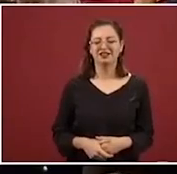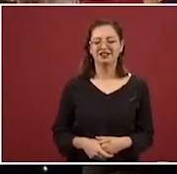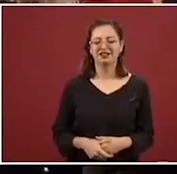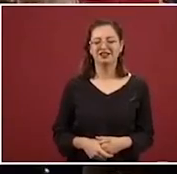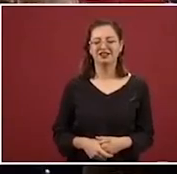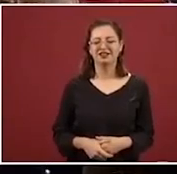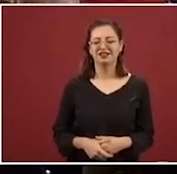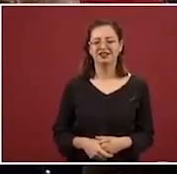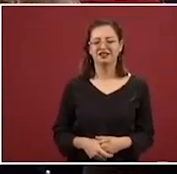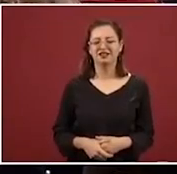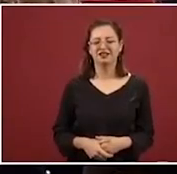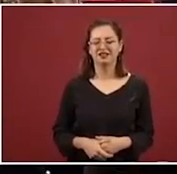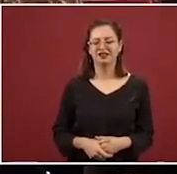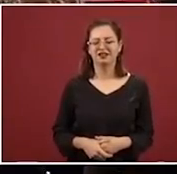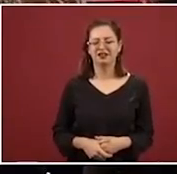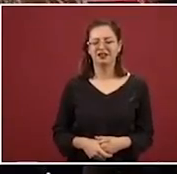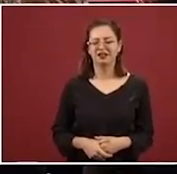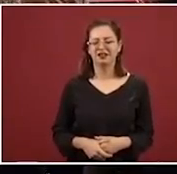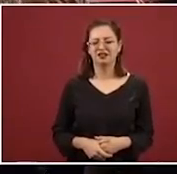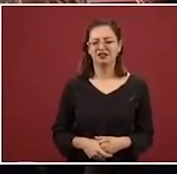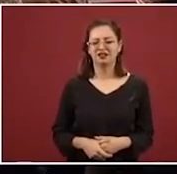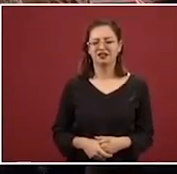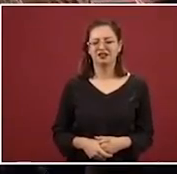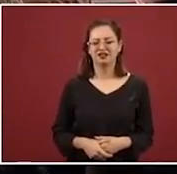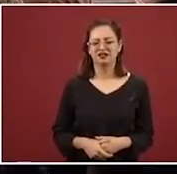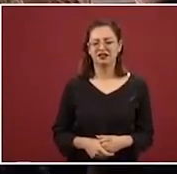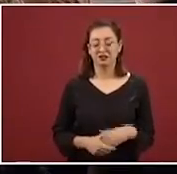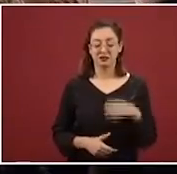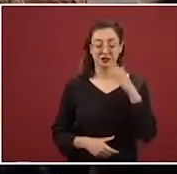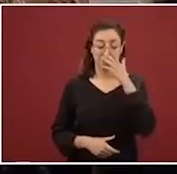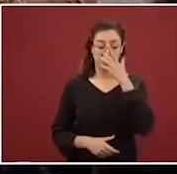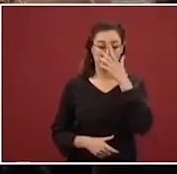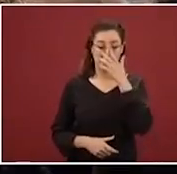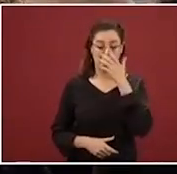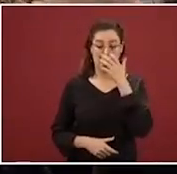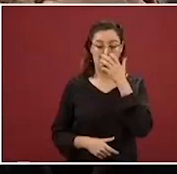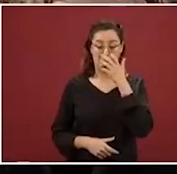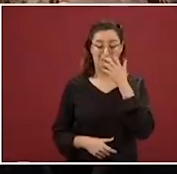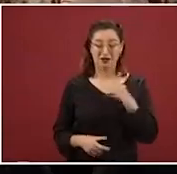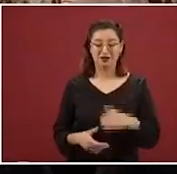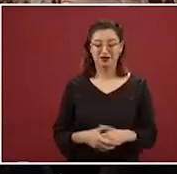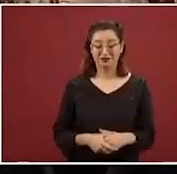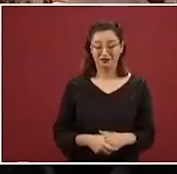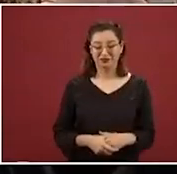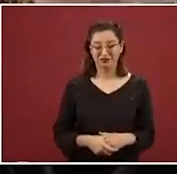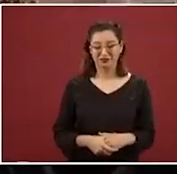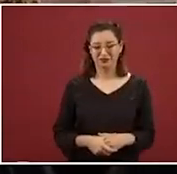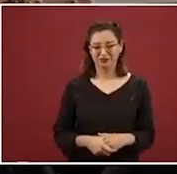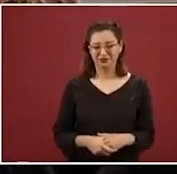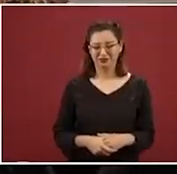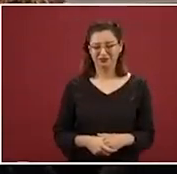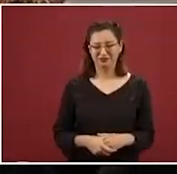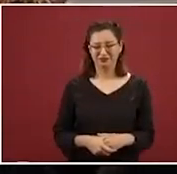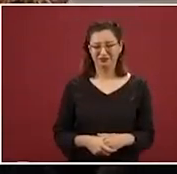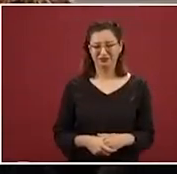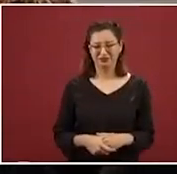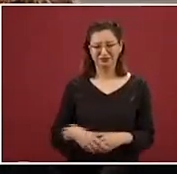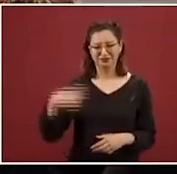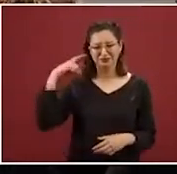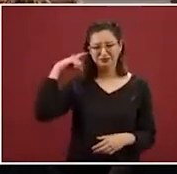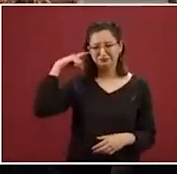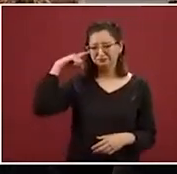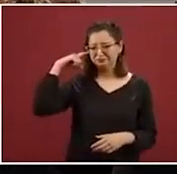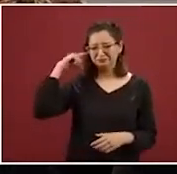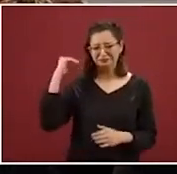de Baja California o hablar de Quintana Roo. Hoy vimos una recomposición entre quién es quién